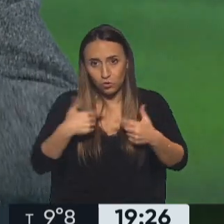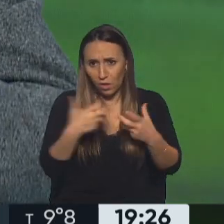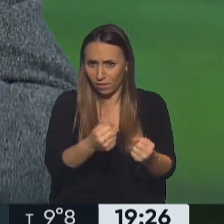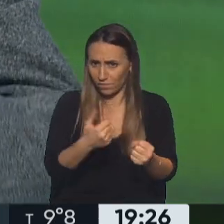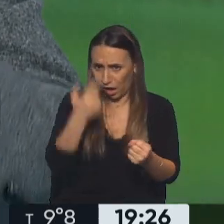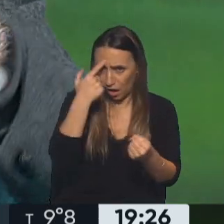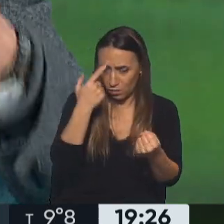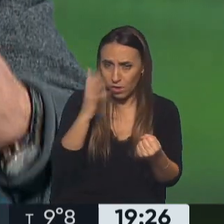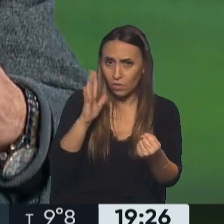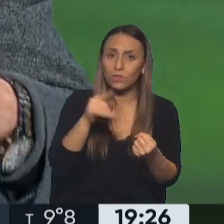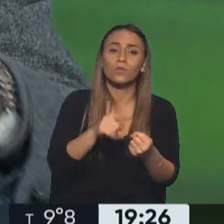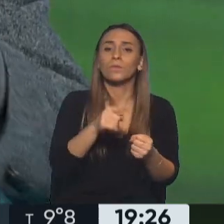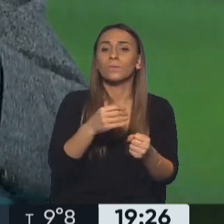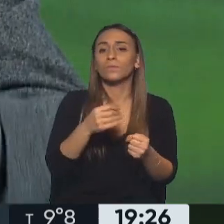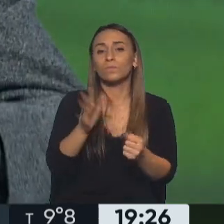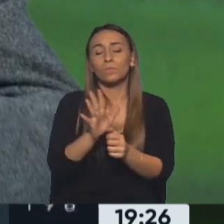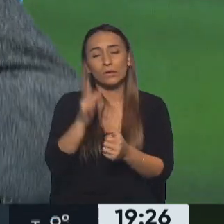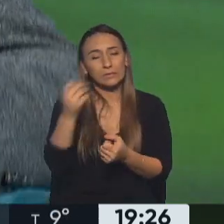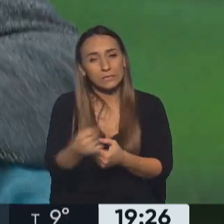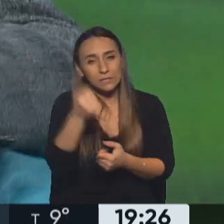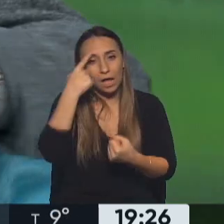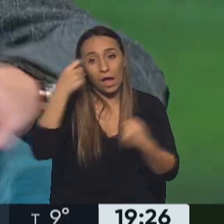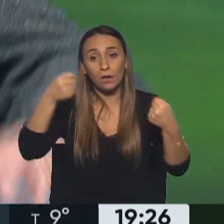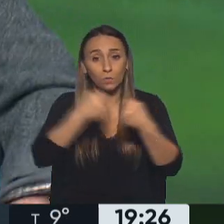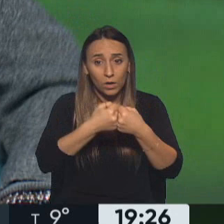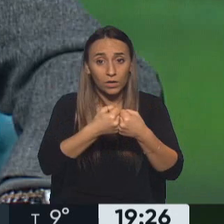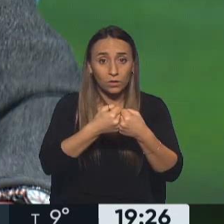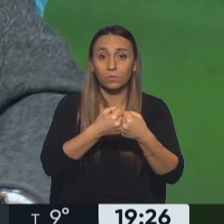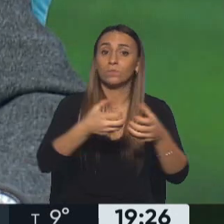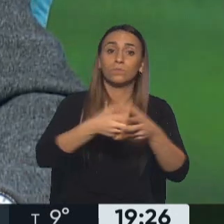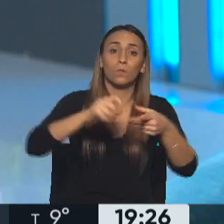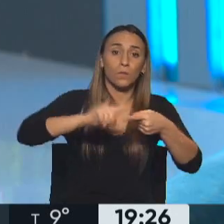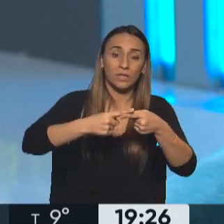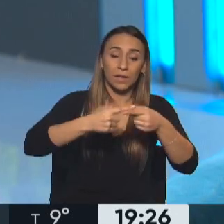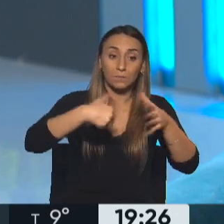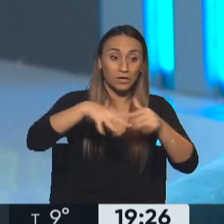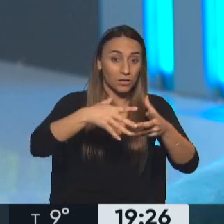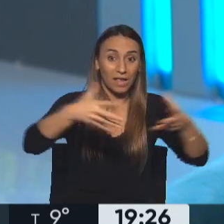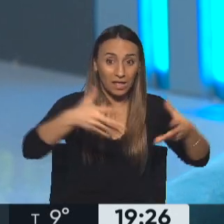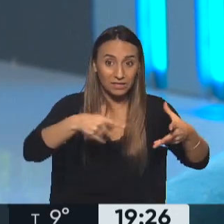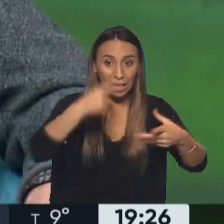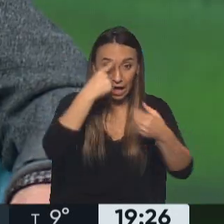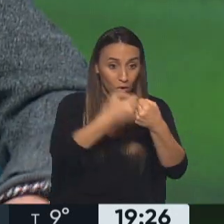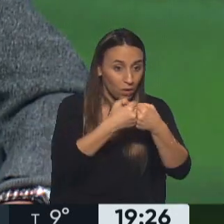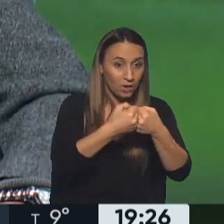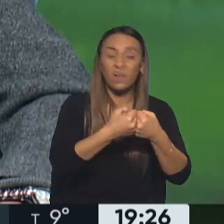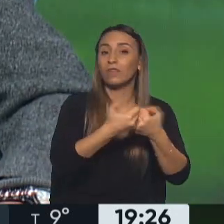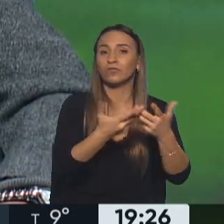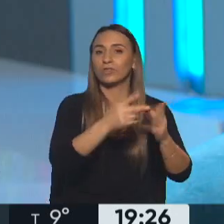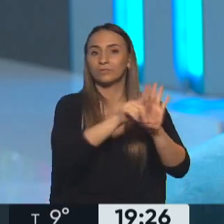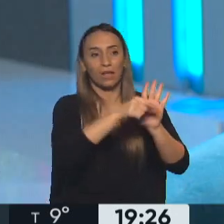la posibilidad de que haya búsqueda de acuerdo o búsqueda de consenso entre las fuerzas políticas mayoritarias te decimos un montón de gracias